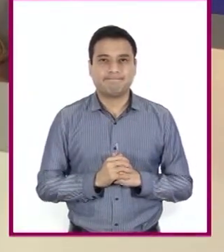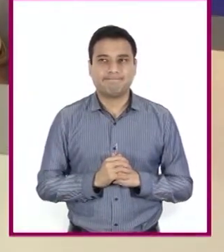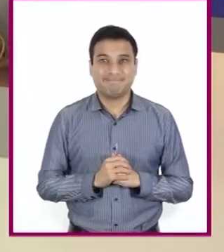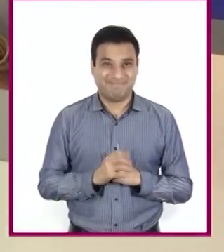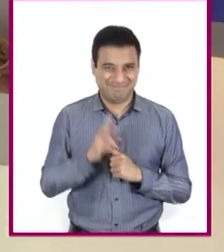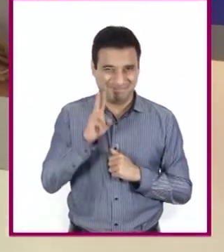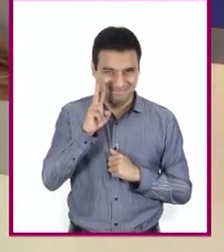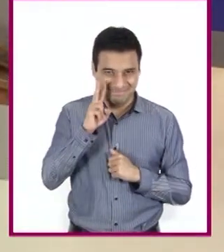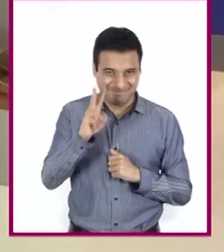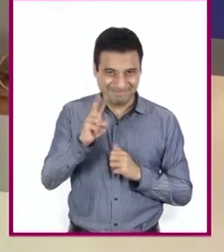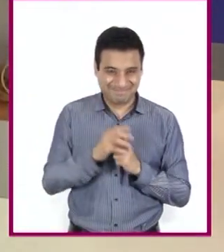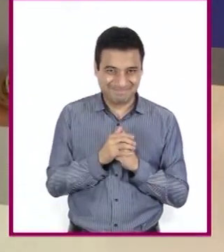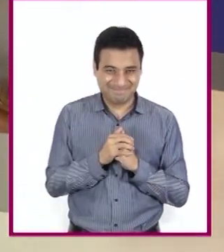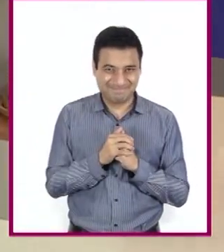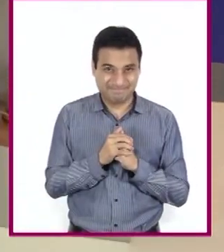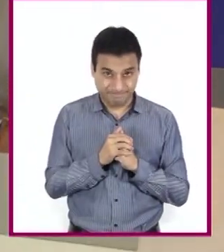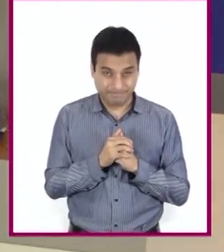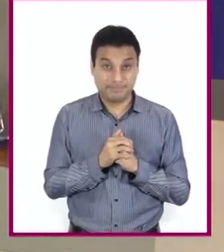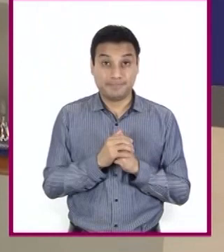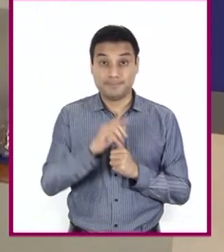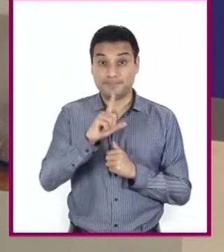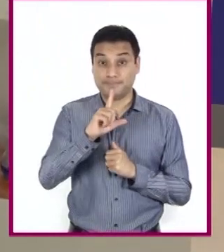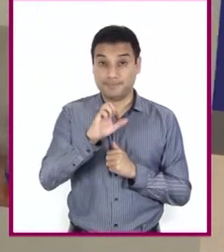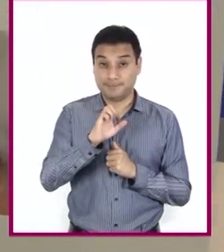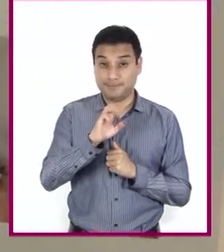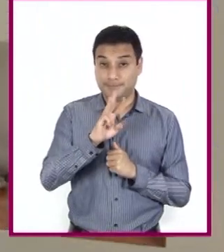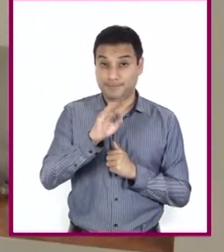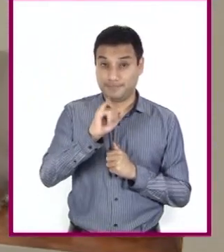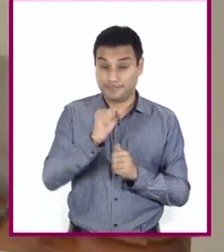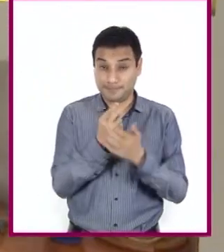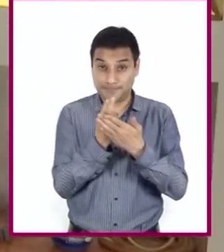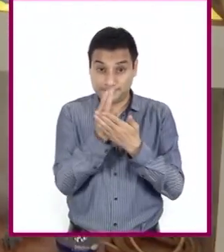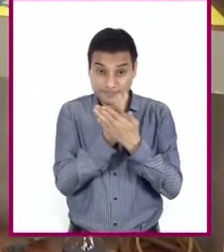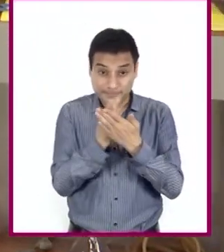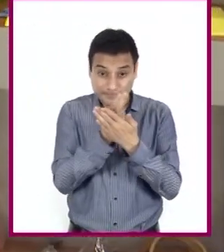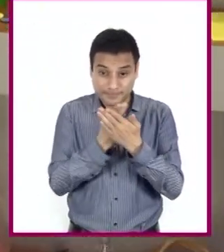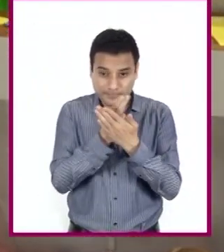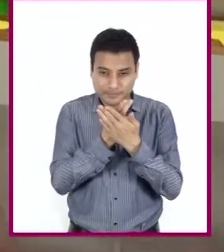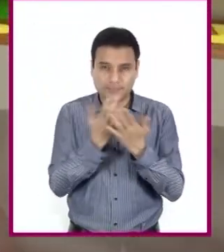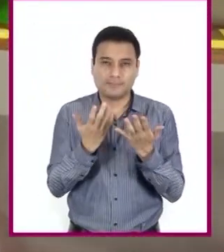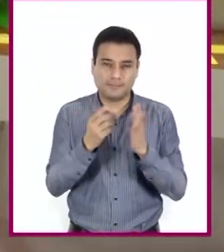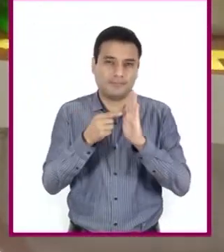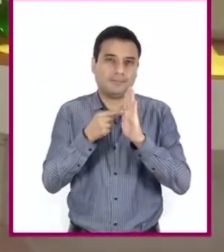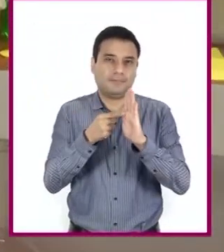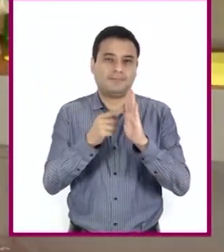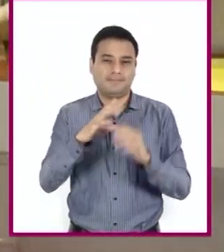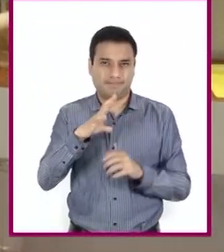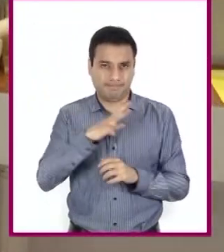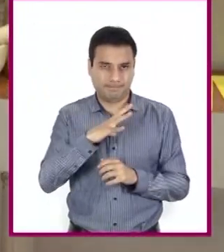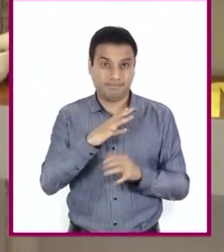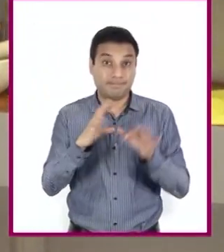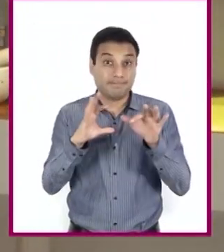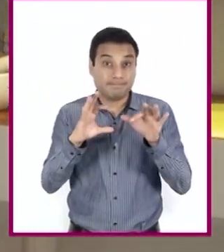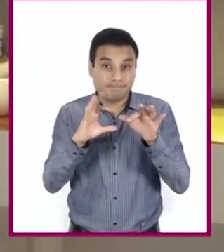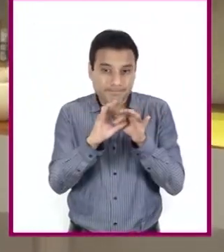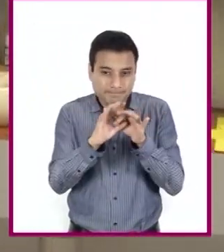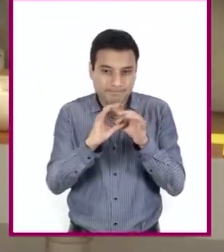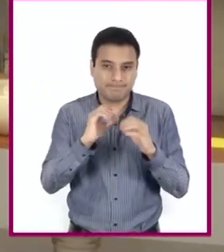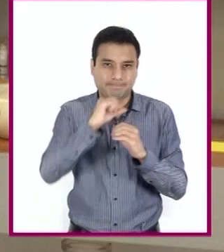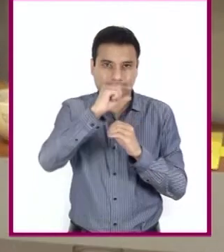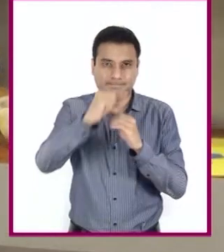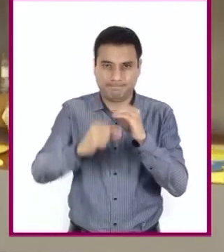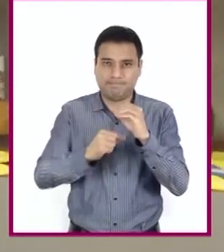Como pudieron identificar, el diagrama de Lewis es una representación gráfica que muestra los enlaces entre los átomos de